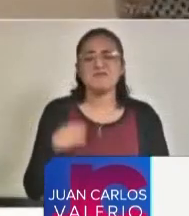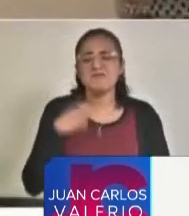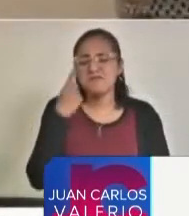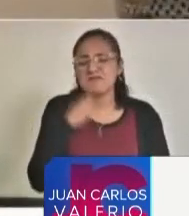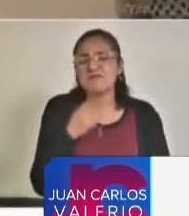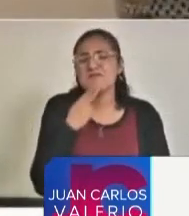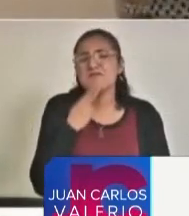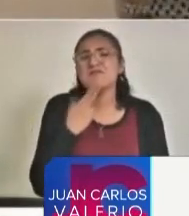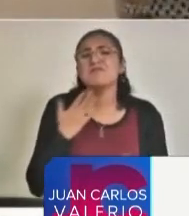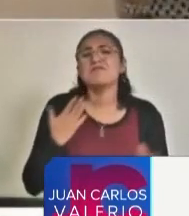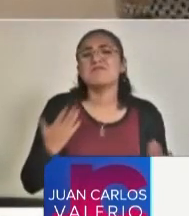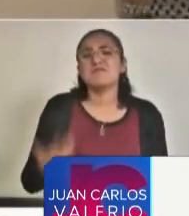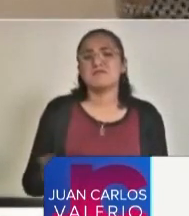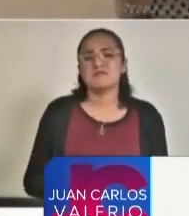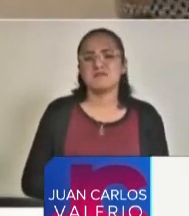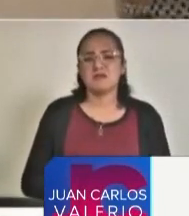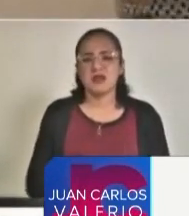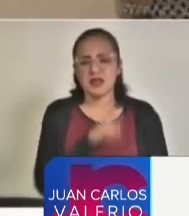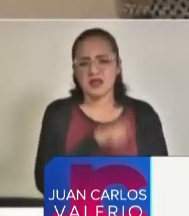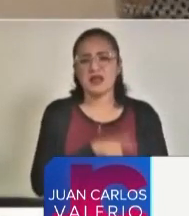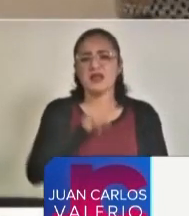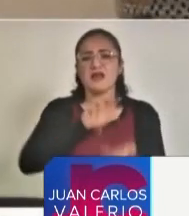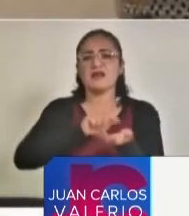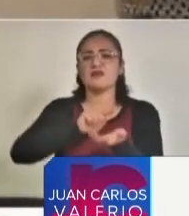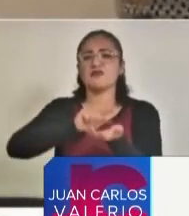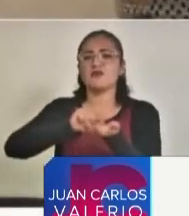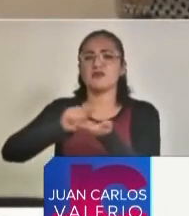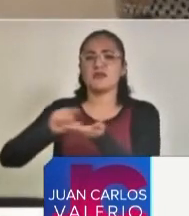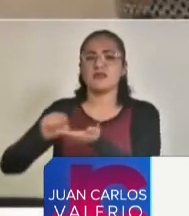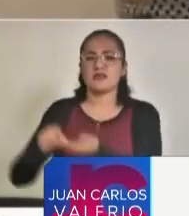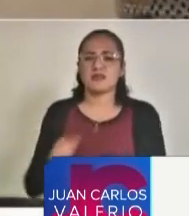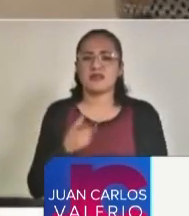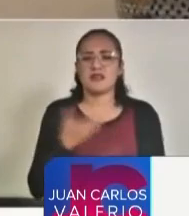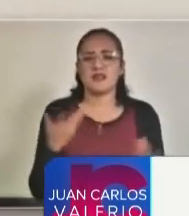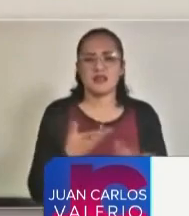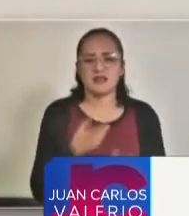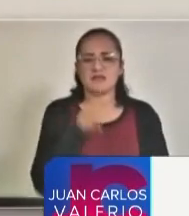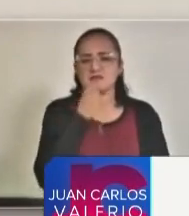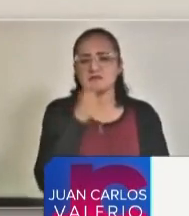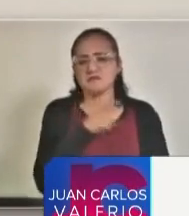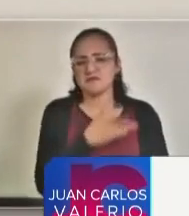Allá andan en Twitter con nombre y apellido.